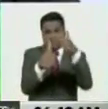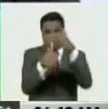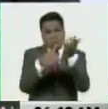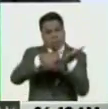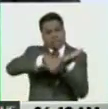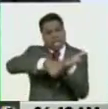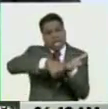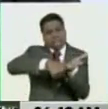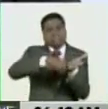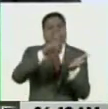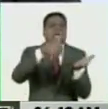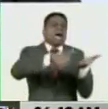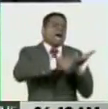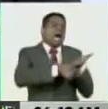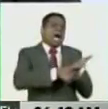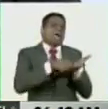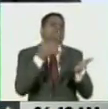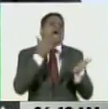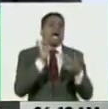hay una